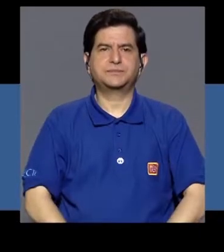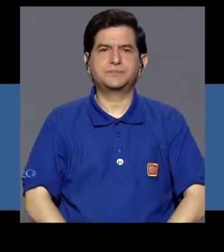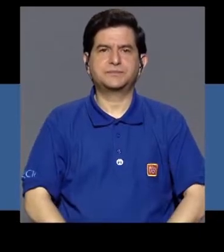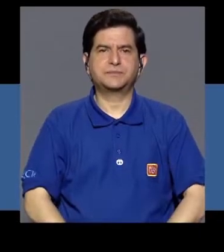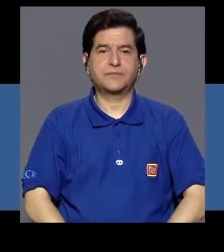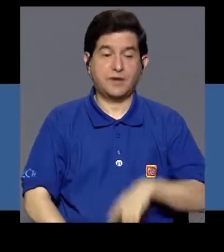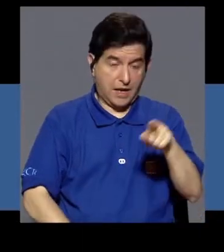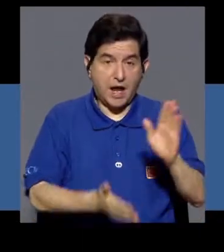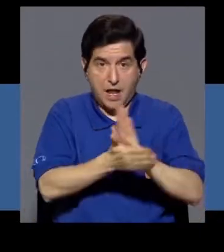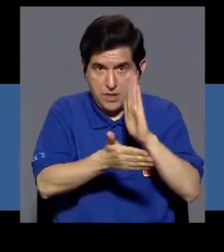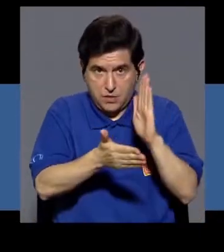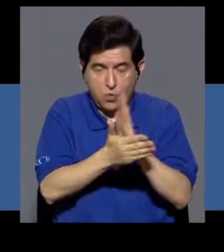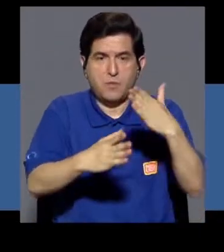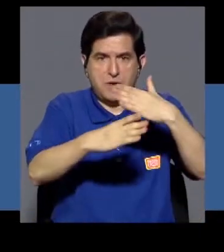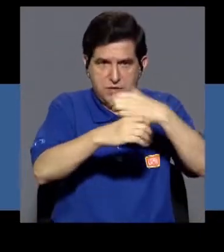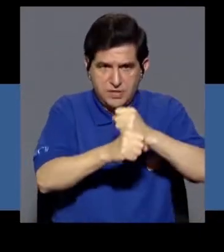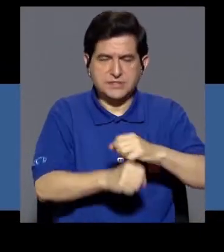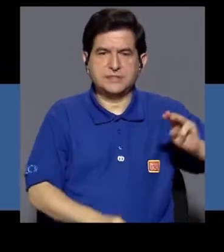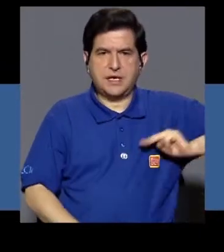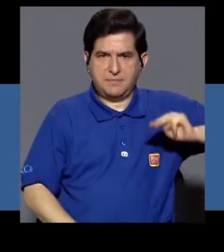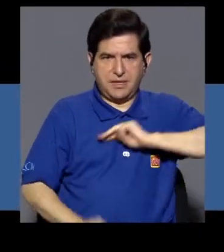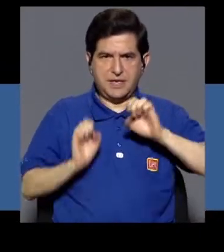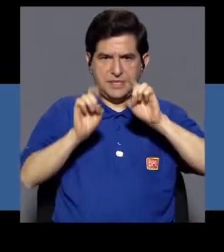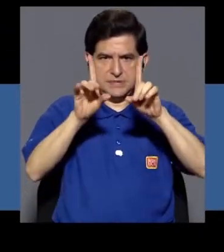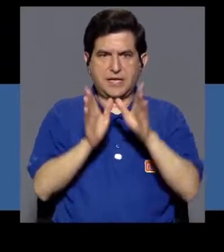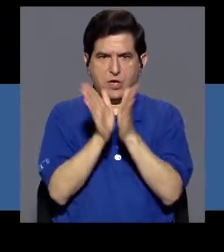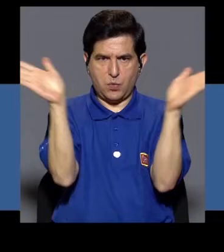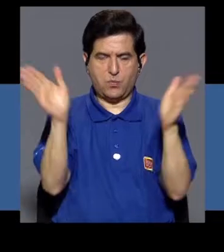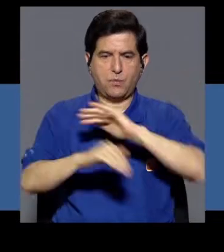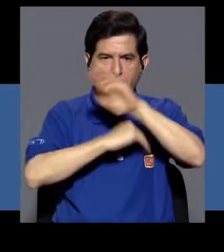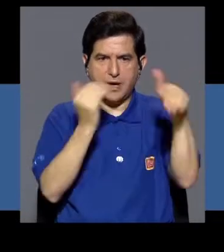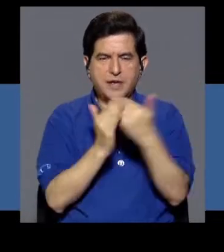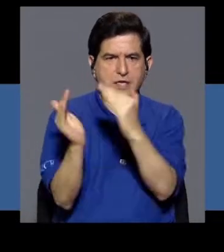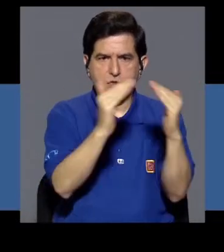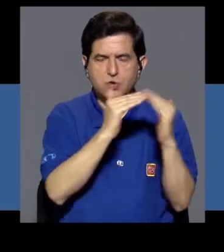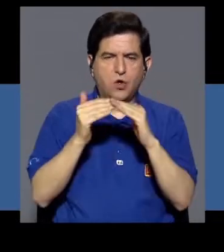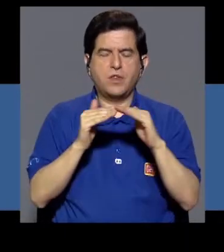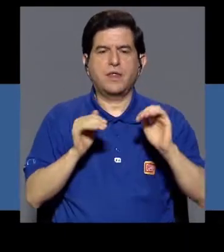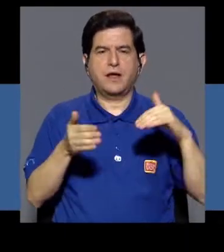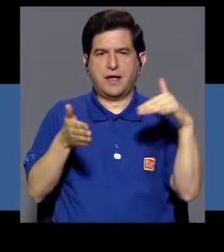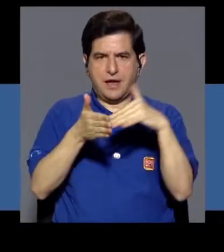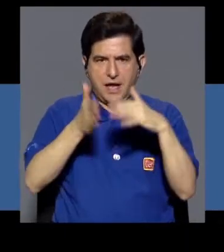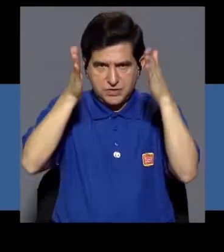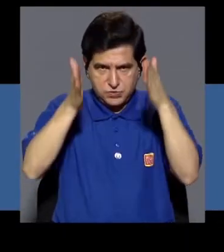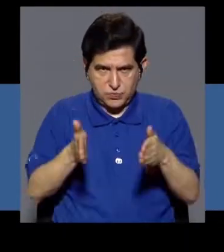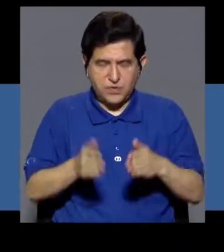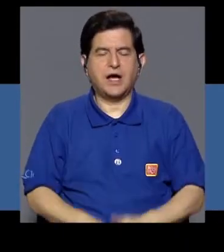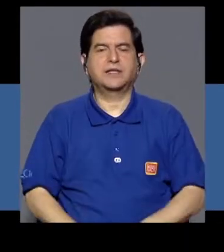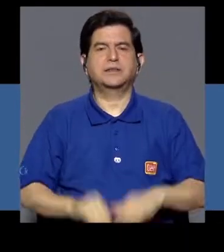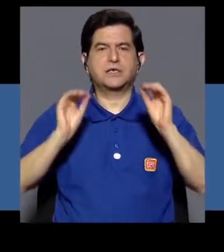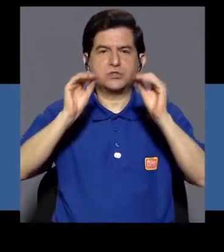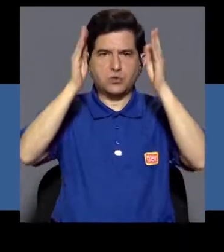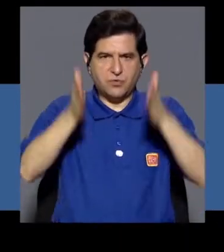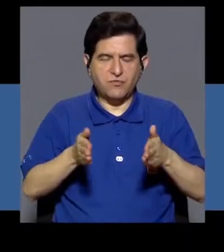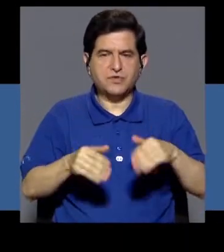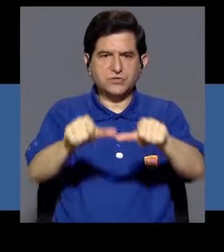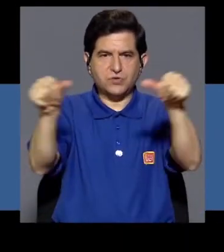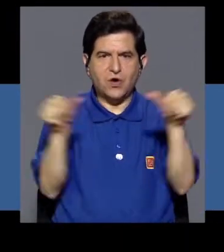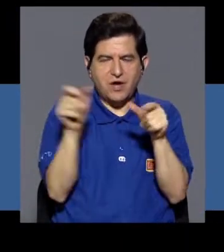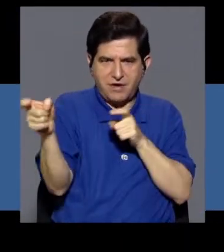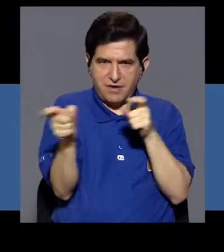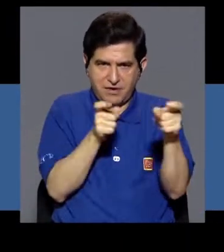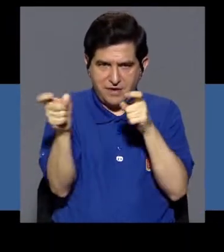Pública. Este documento elaborado por el MEP está dirigido a toda la comunidad educativa, personal docente